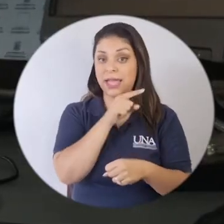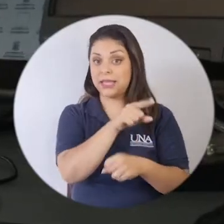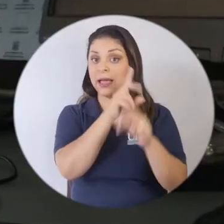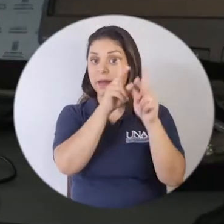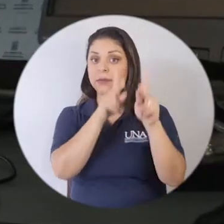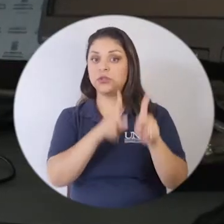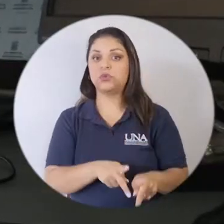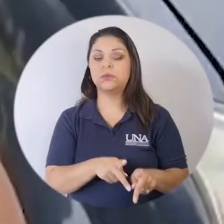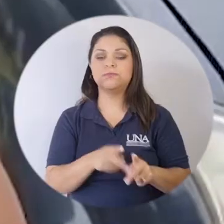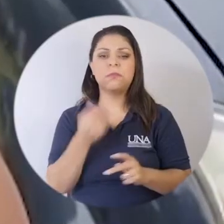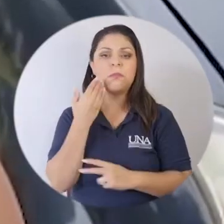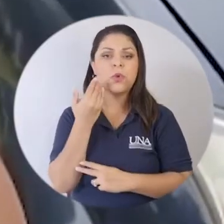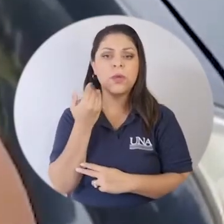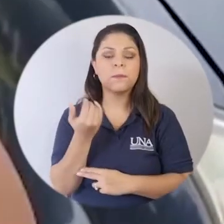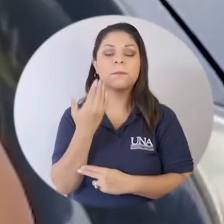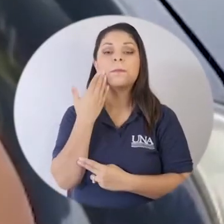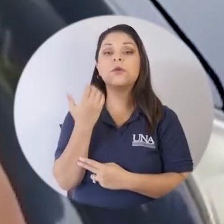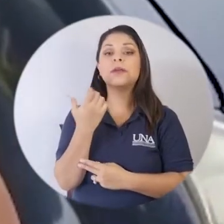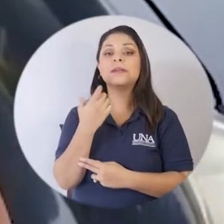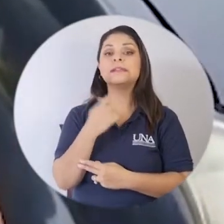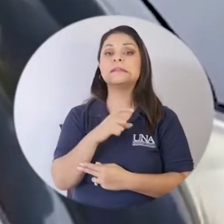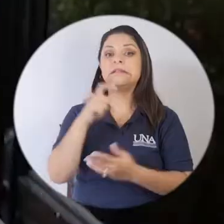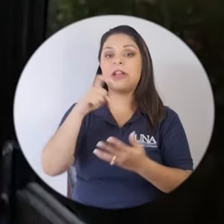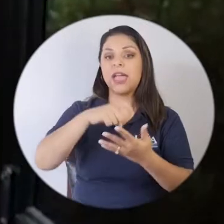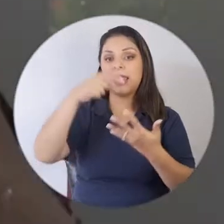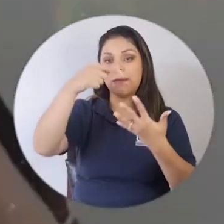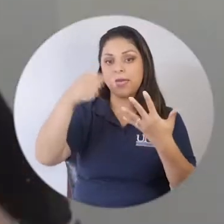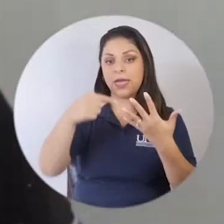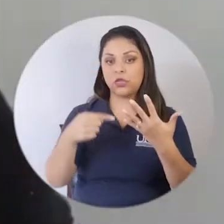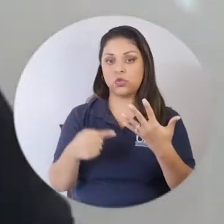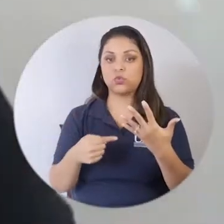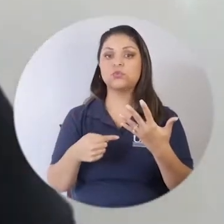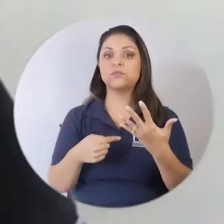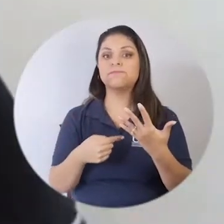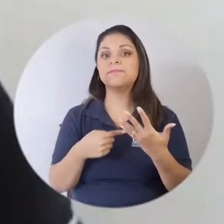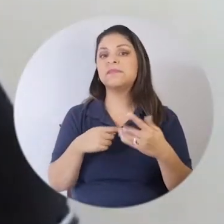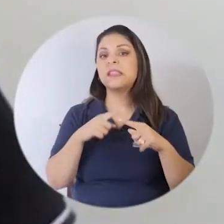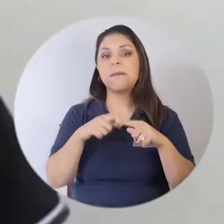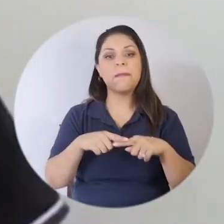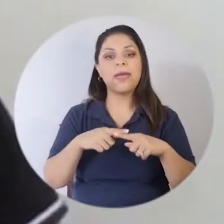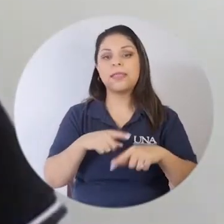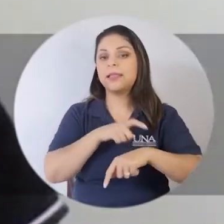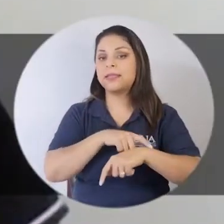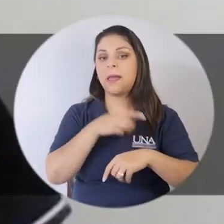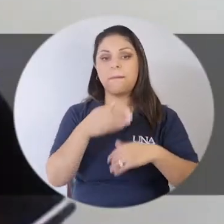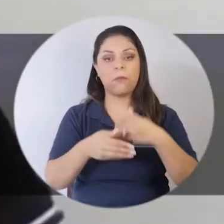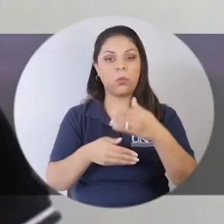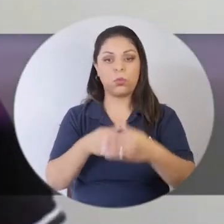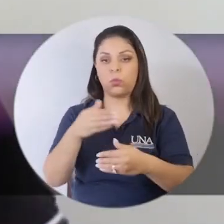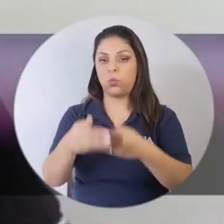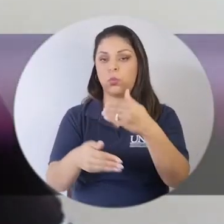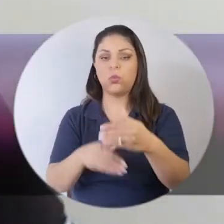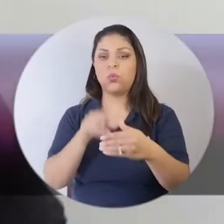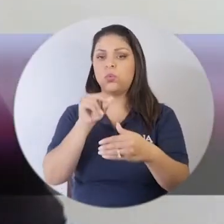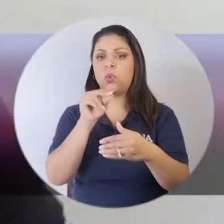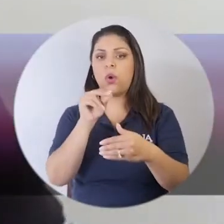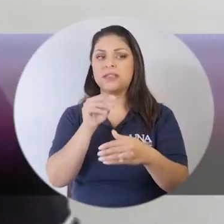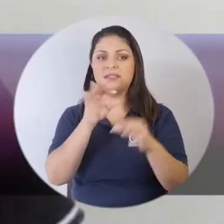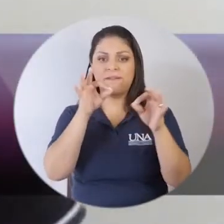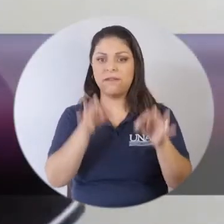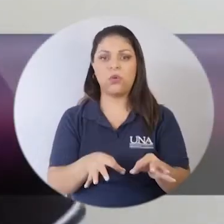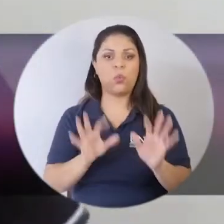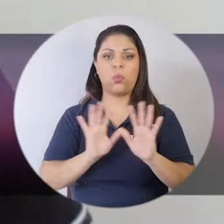los requerimientos van saliendo durante el tiempo, no es algo estático, no es algo que nosotros podamos definir desde un